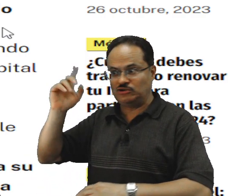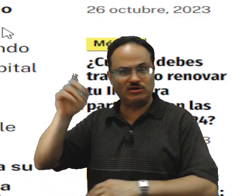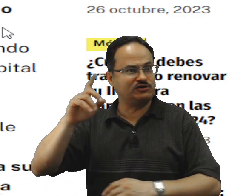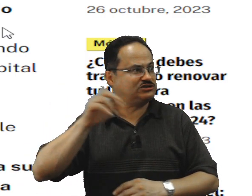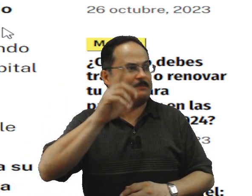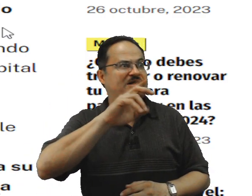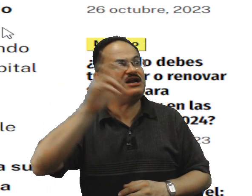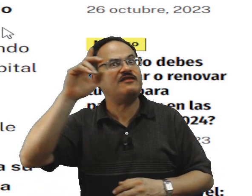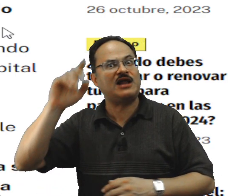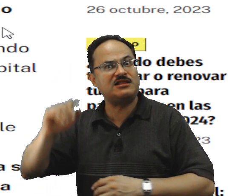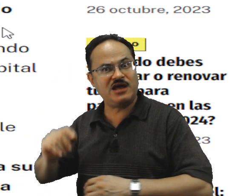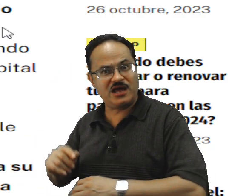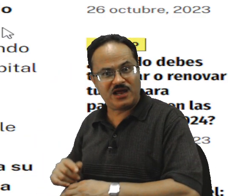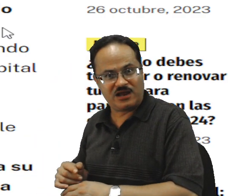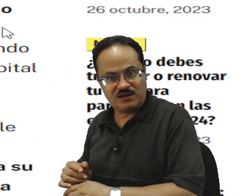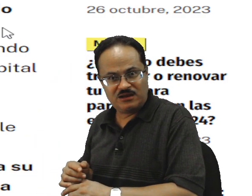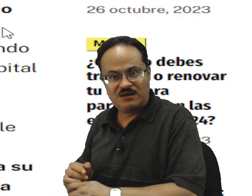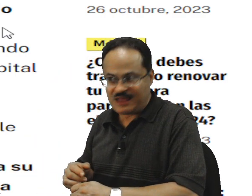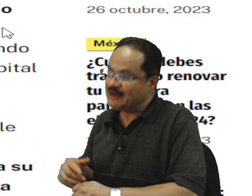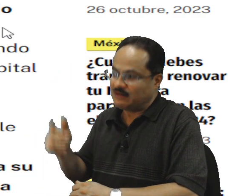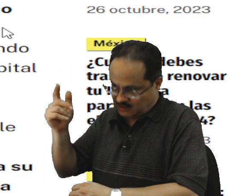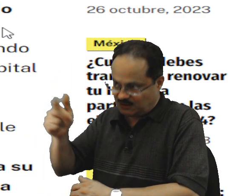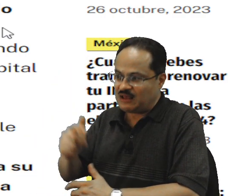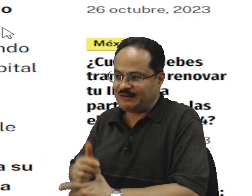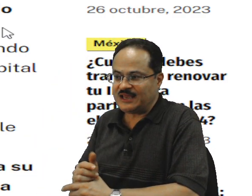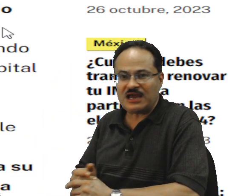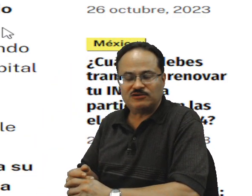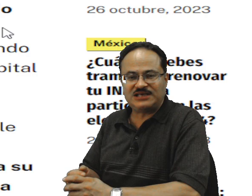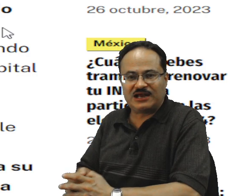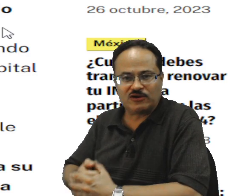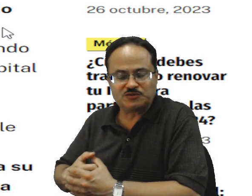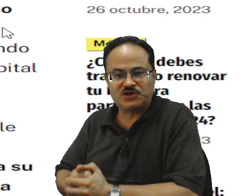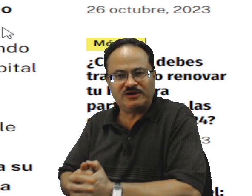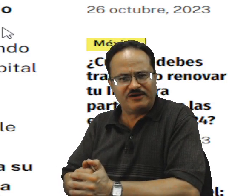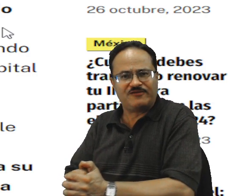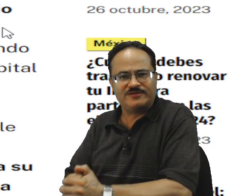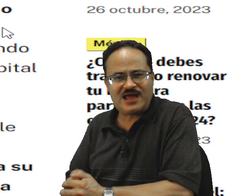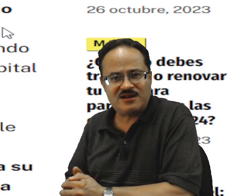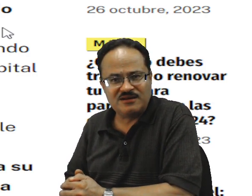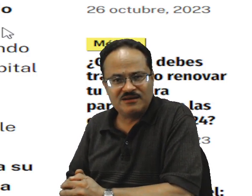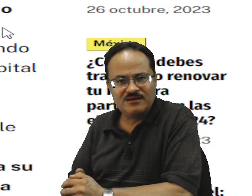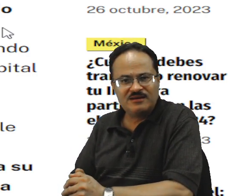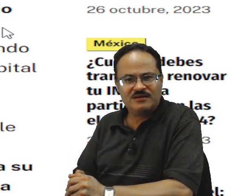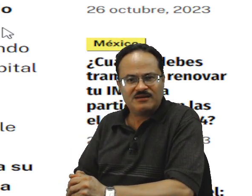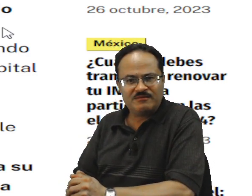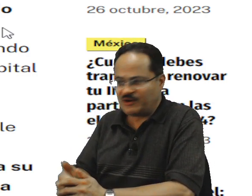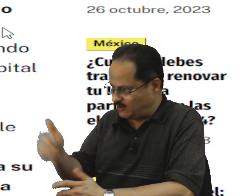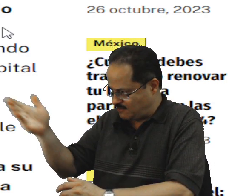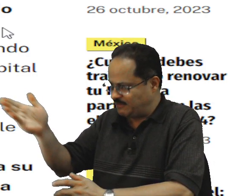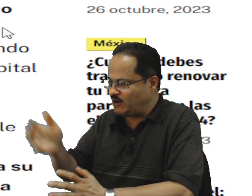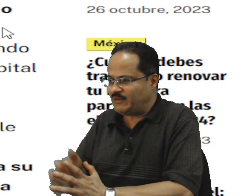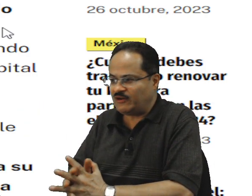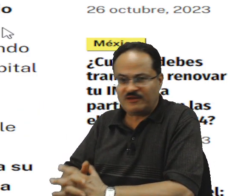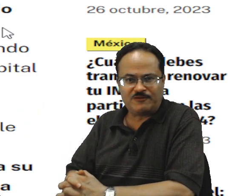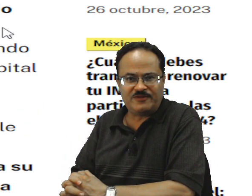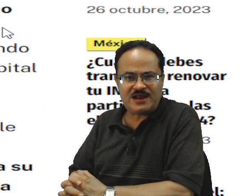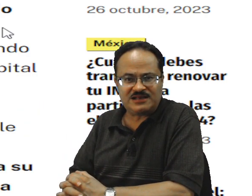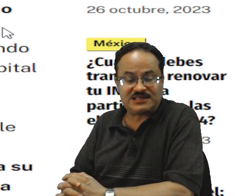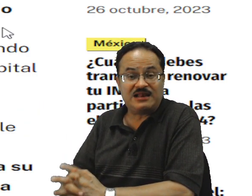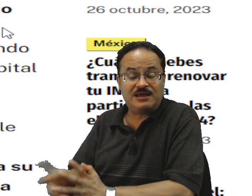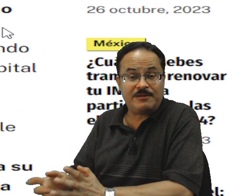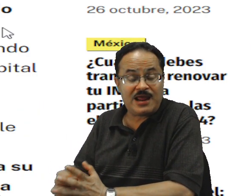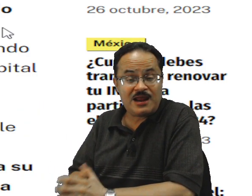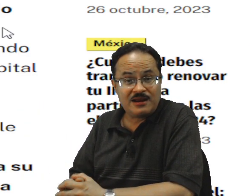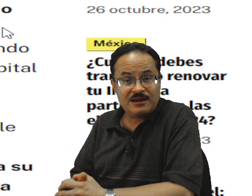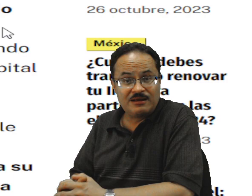nosotros no somos tapadera de nadie bien que acusa la corrupción en fonden pero el mero mero de fonden